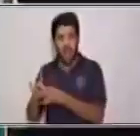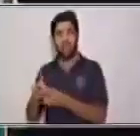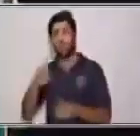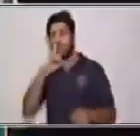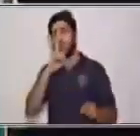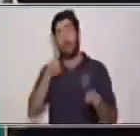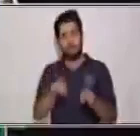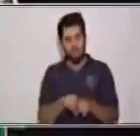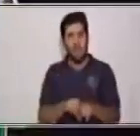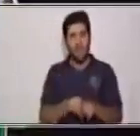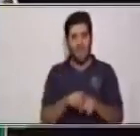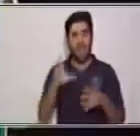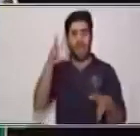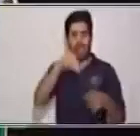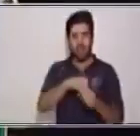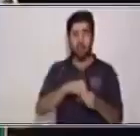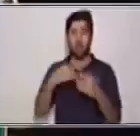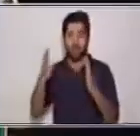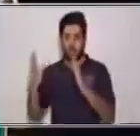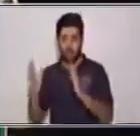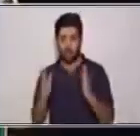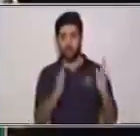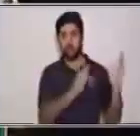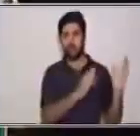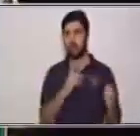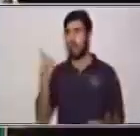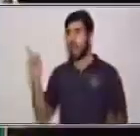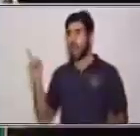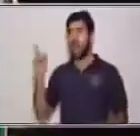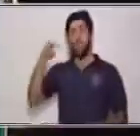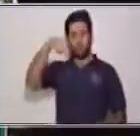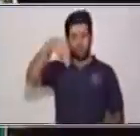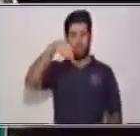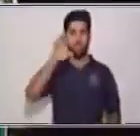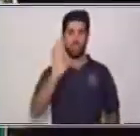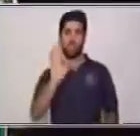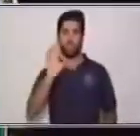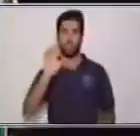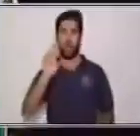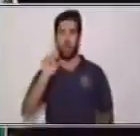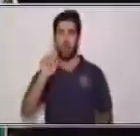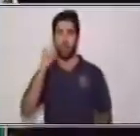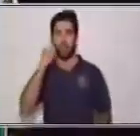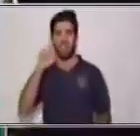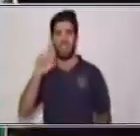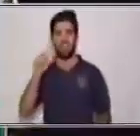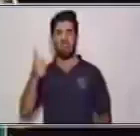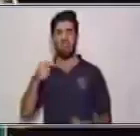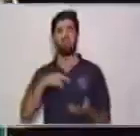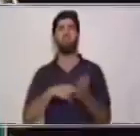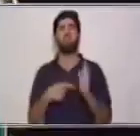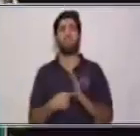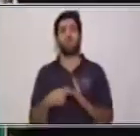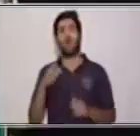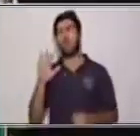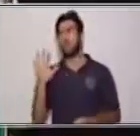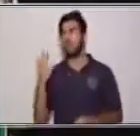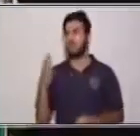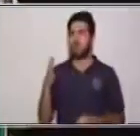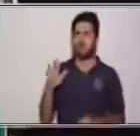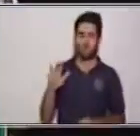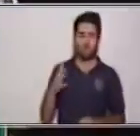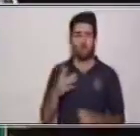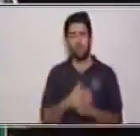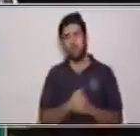mitología. Y nos vamos a la mitología nórdica, ¿sí? En la mitología nórdica estamos hablando más o menos en el